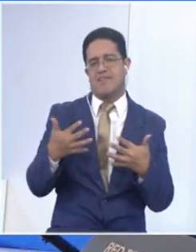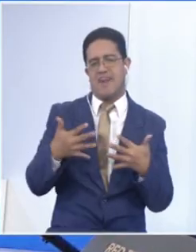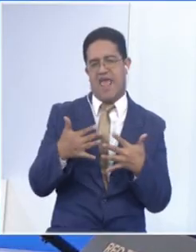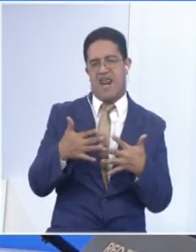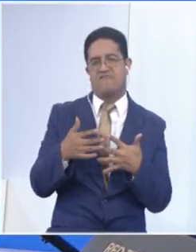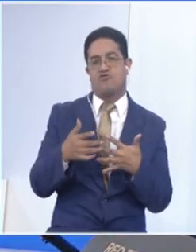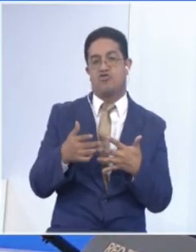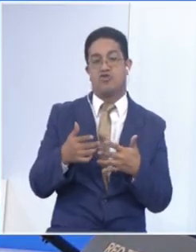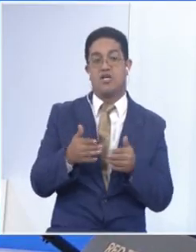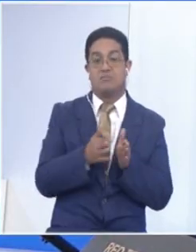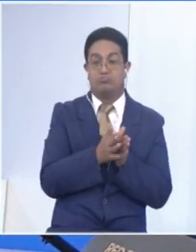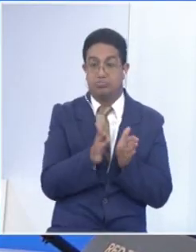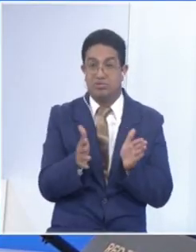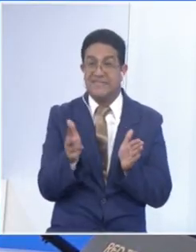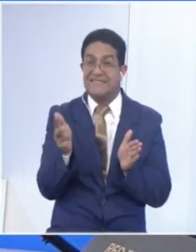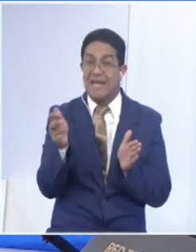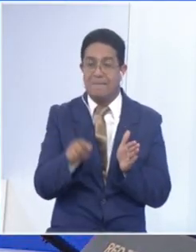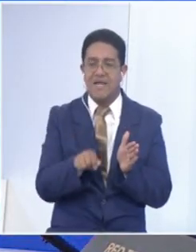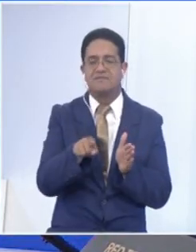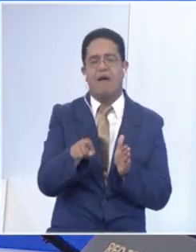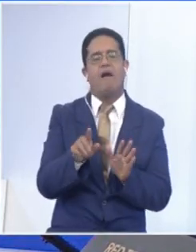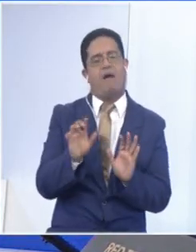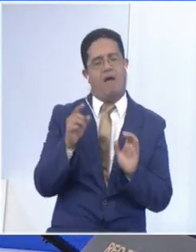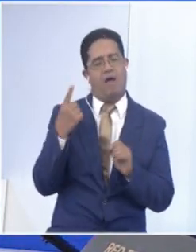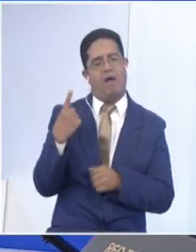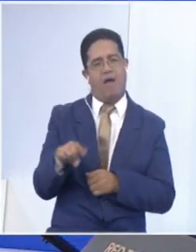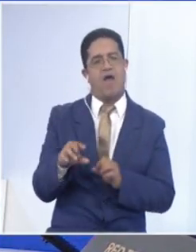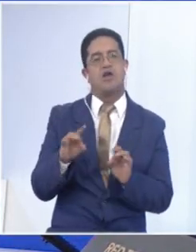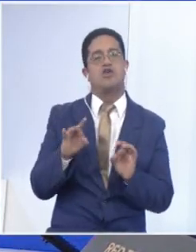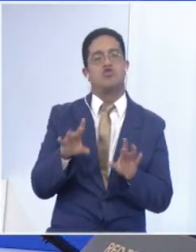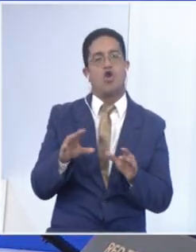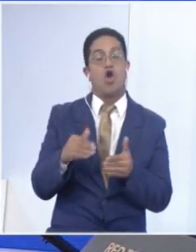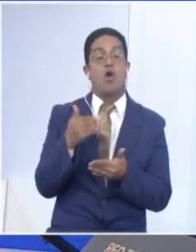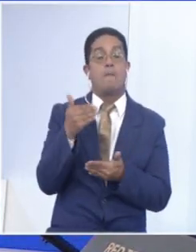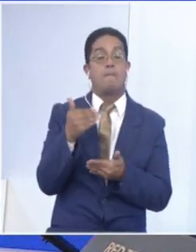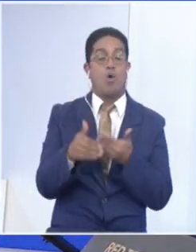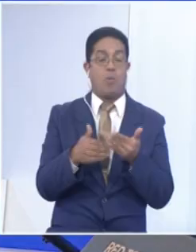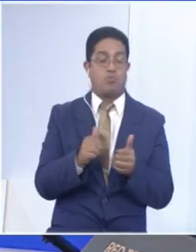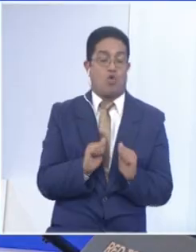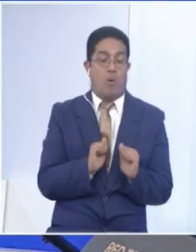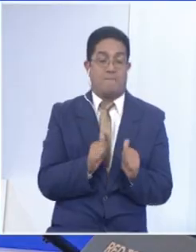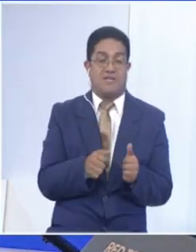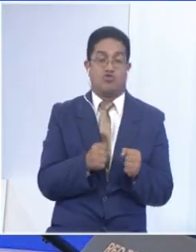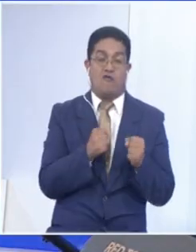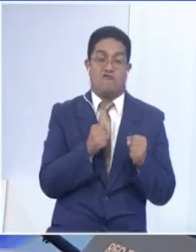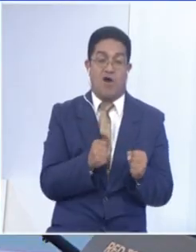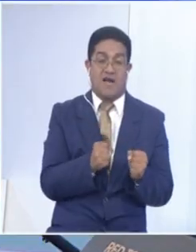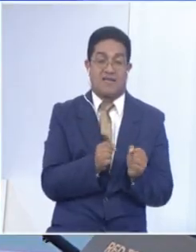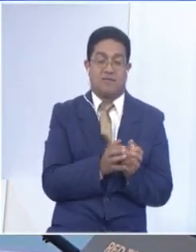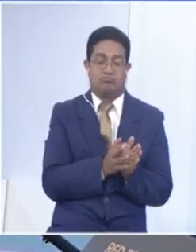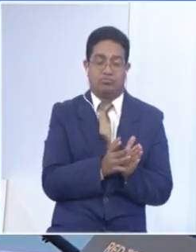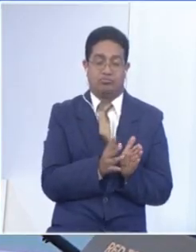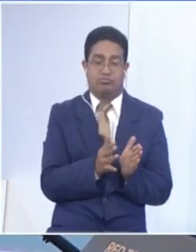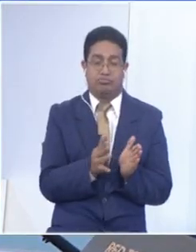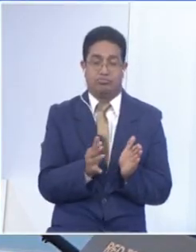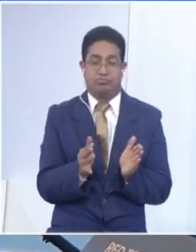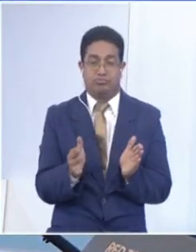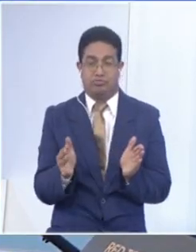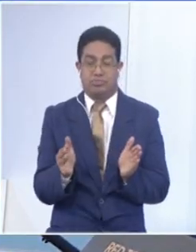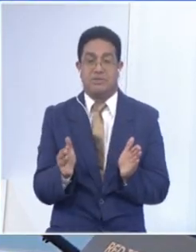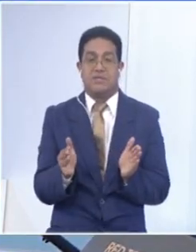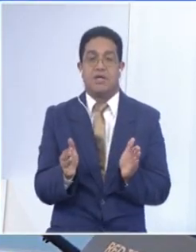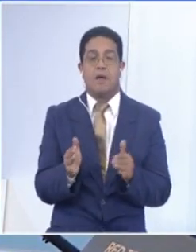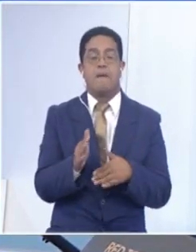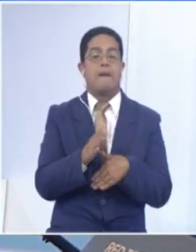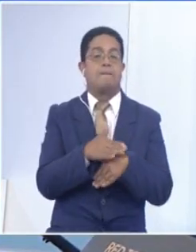pasa más de 3 meses, es un dolor crónico que empezó agudo, se fue haciendo crónico, bien